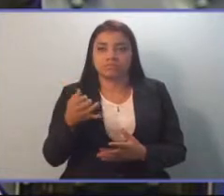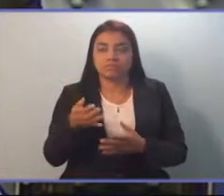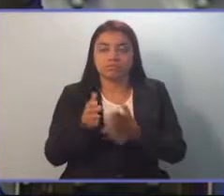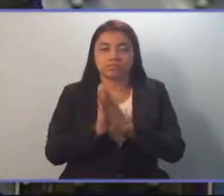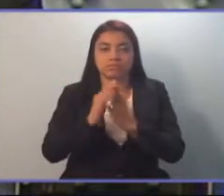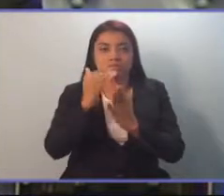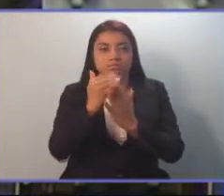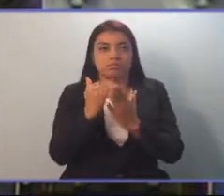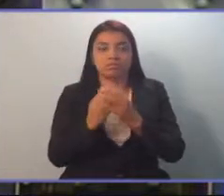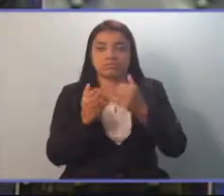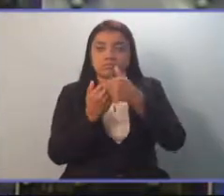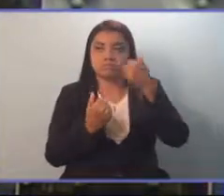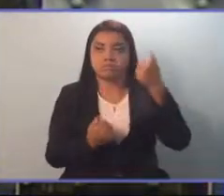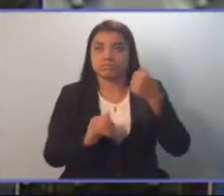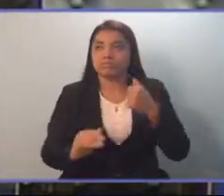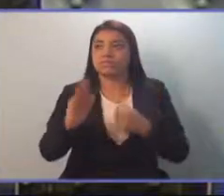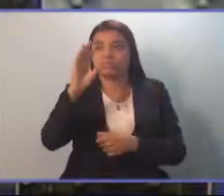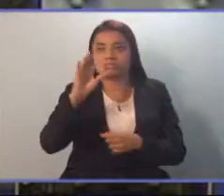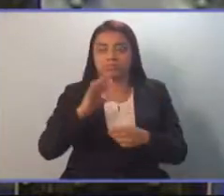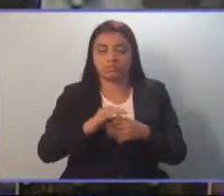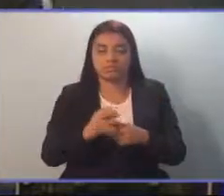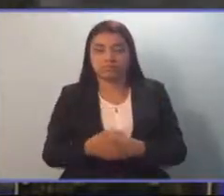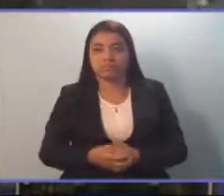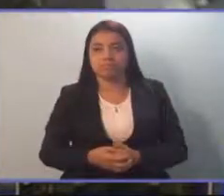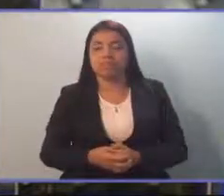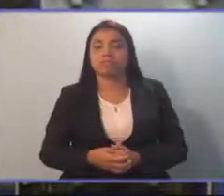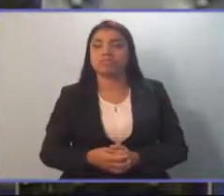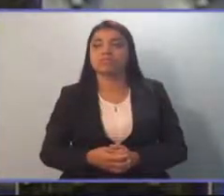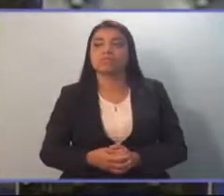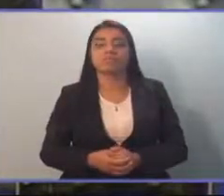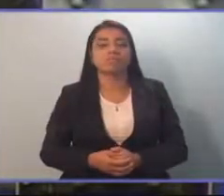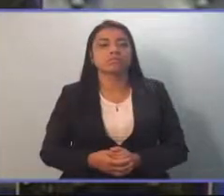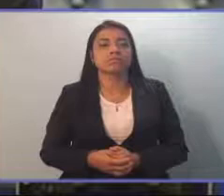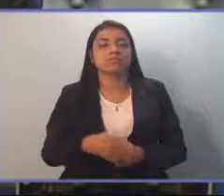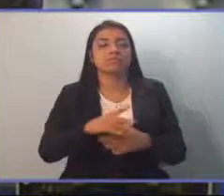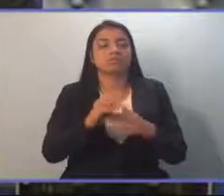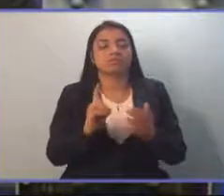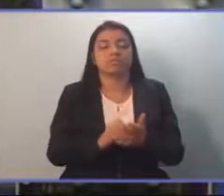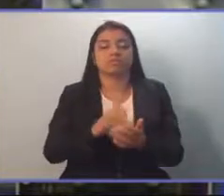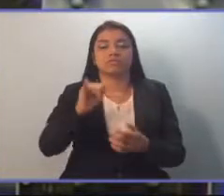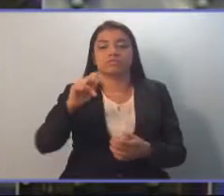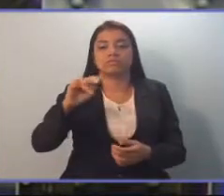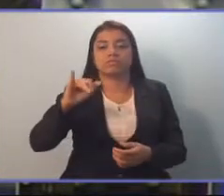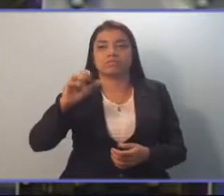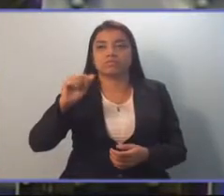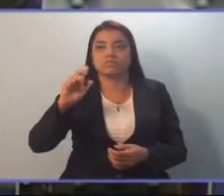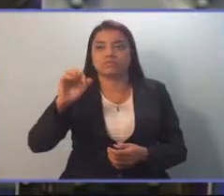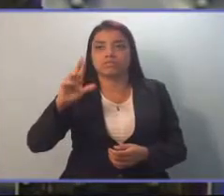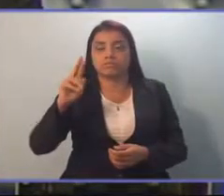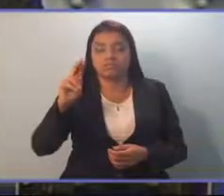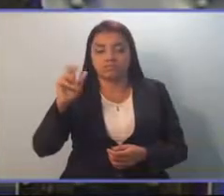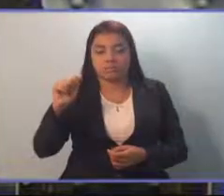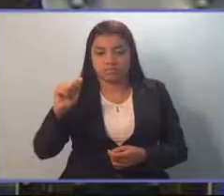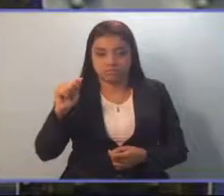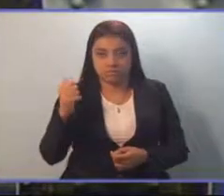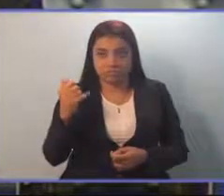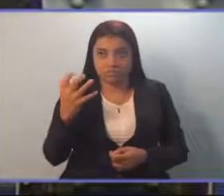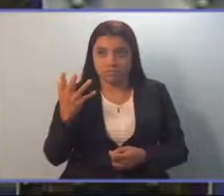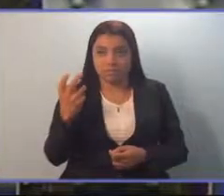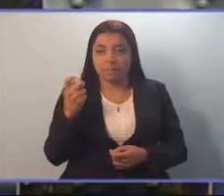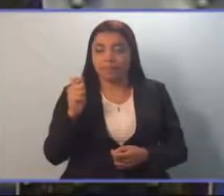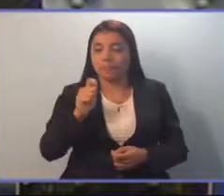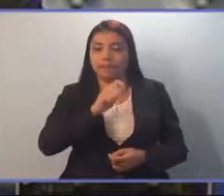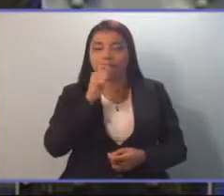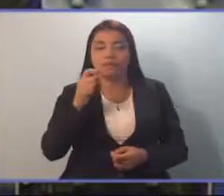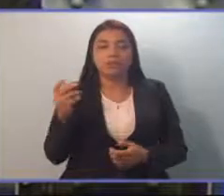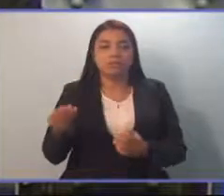votáramos por separado y en ese orden vamos a proceder. La diputada Yancy Urbina nos ha pedido